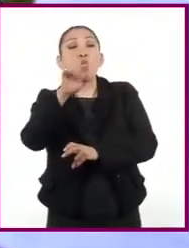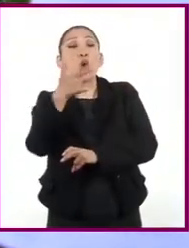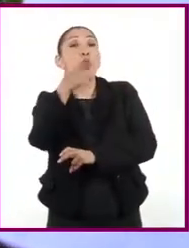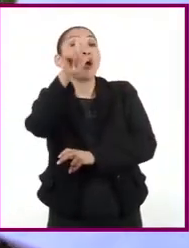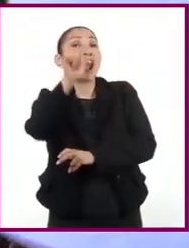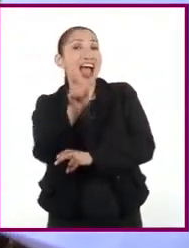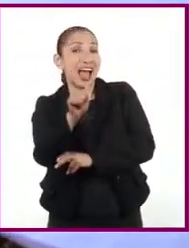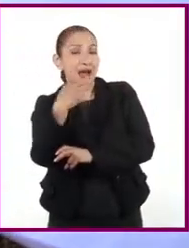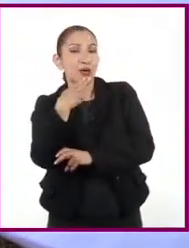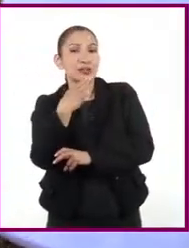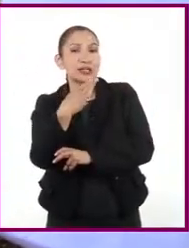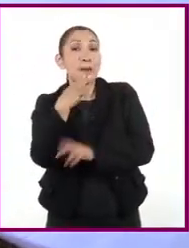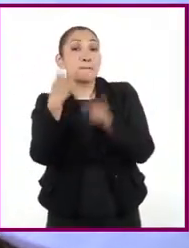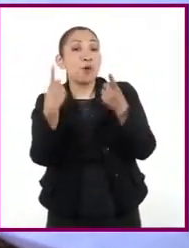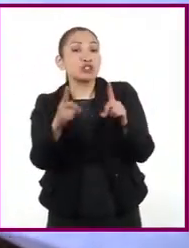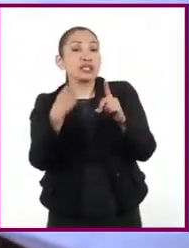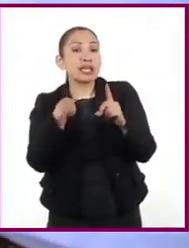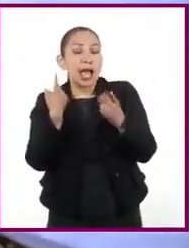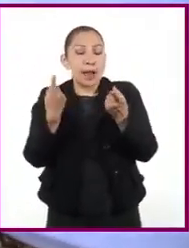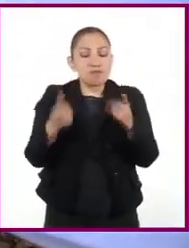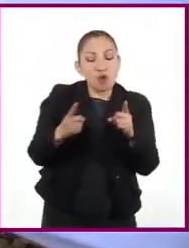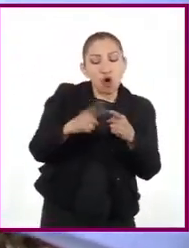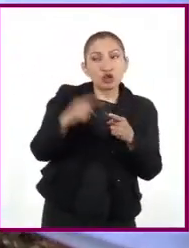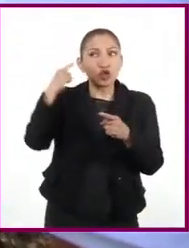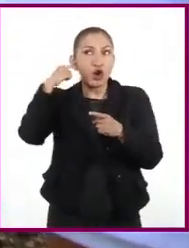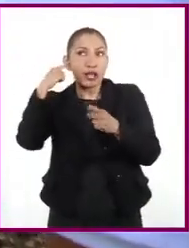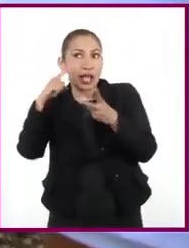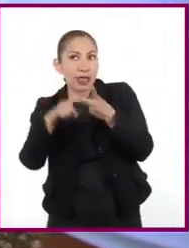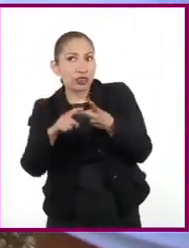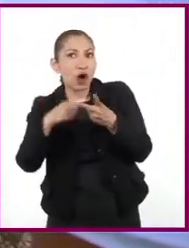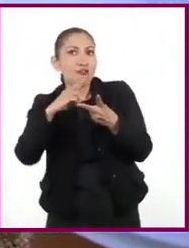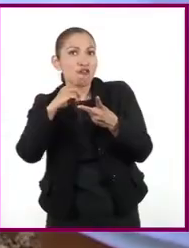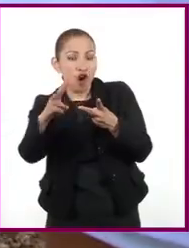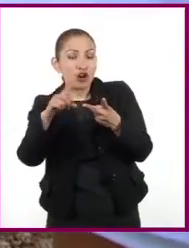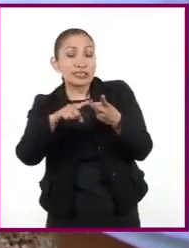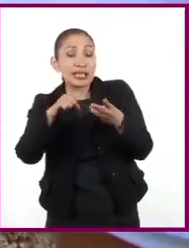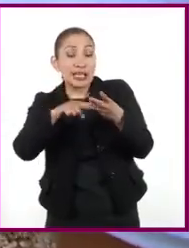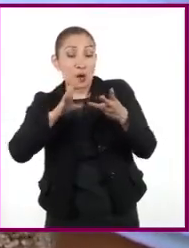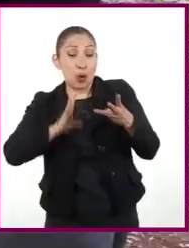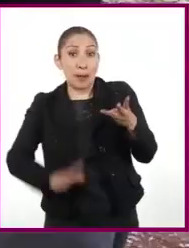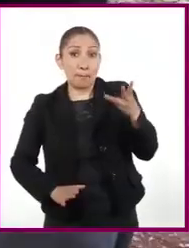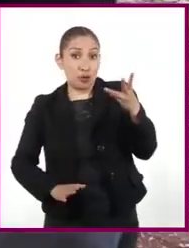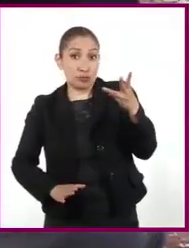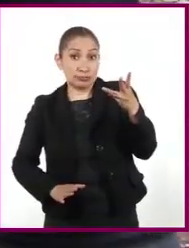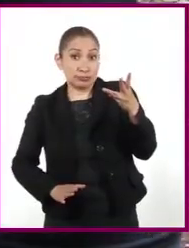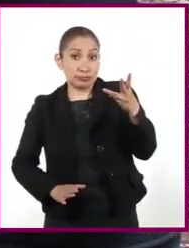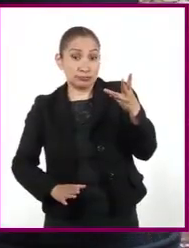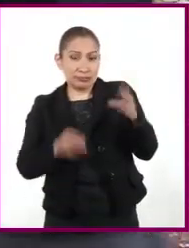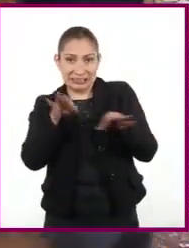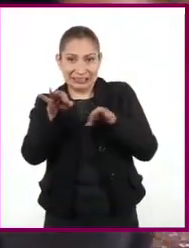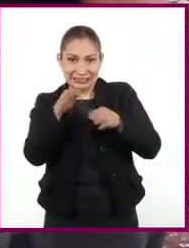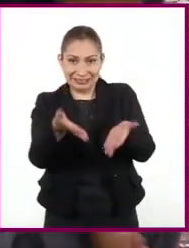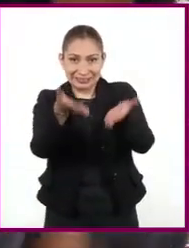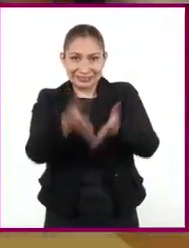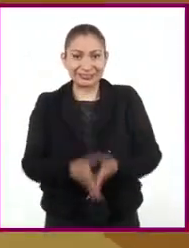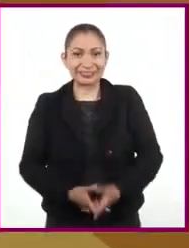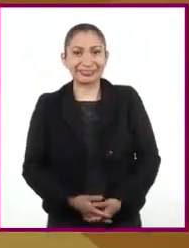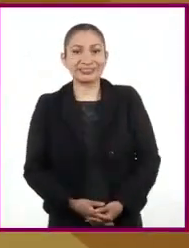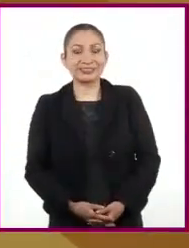Así utilizaremos la musicalización, los sonidos con nuestra voz y nuestro cuerpo. ¡A trabajar!